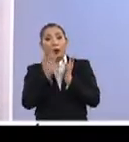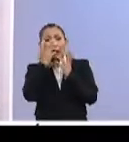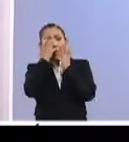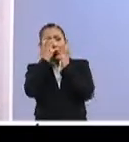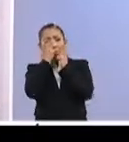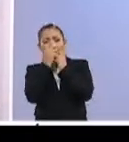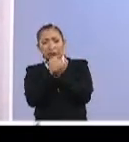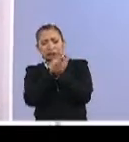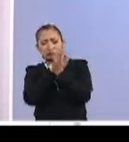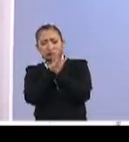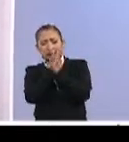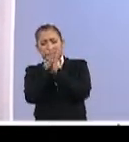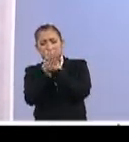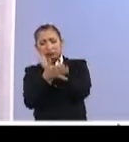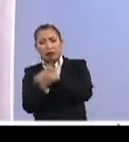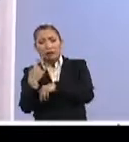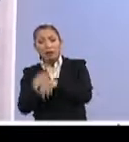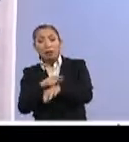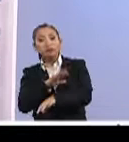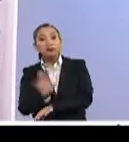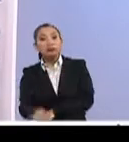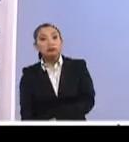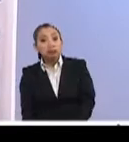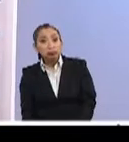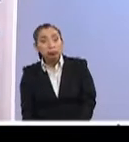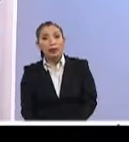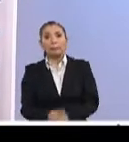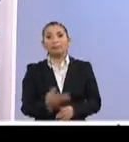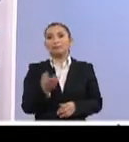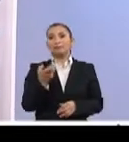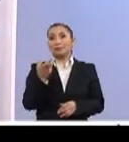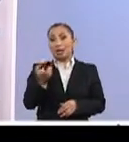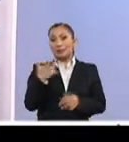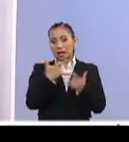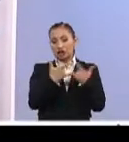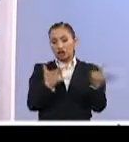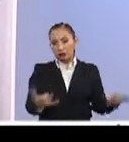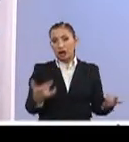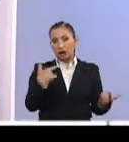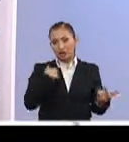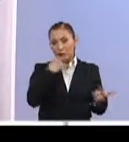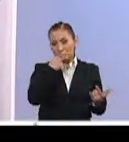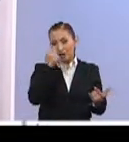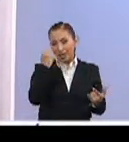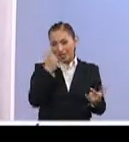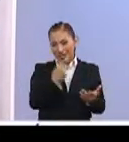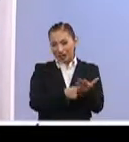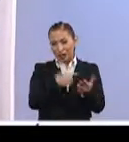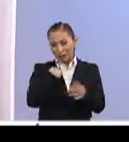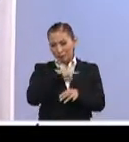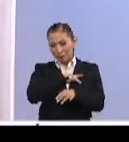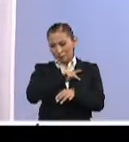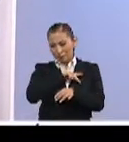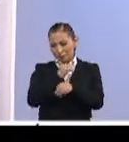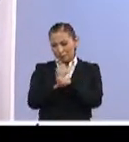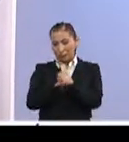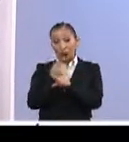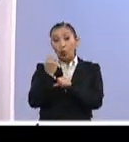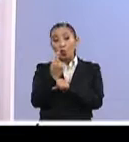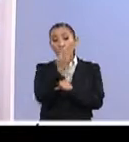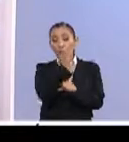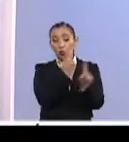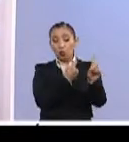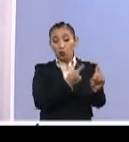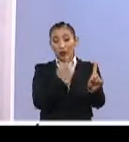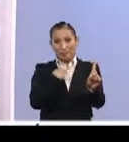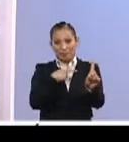a esta enfermedad. Y bueno, en este caso, la historia que hablo en mi reportaje es sobre